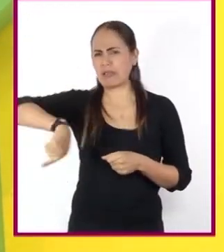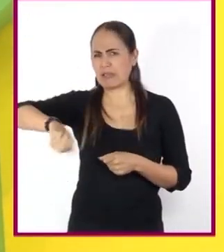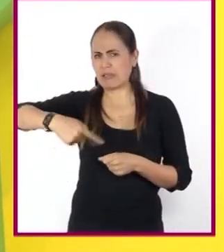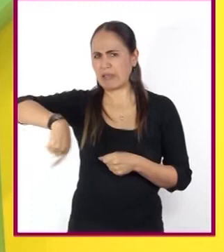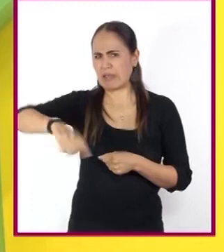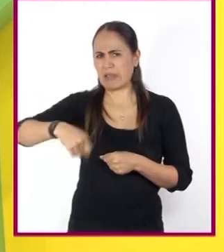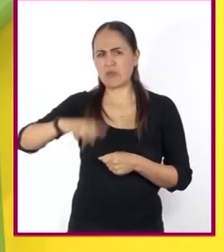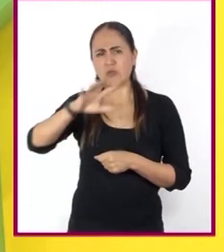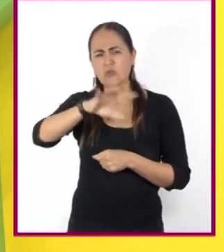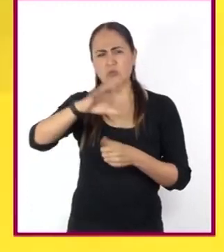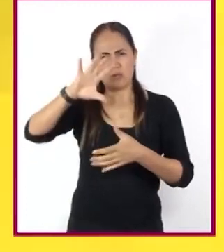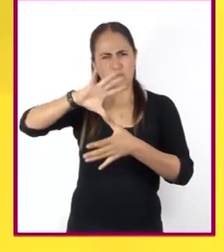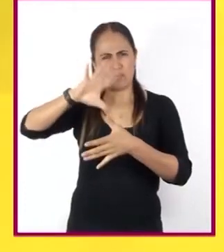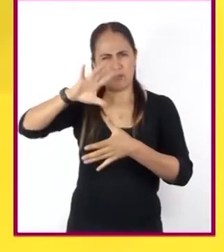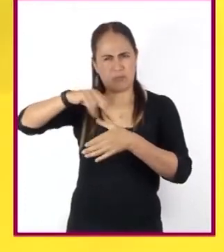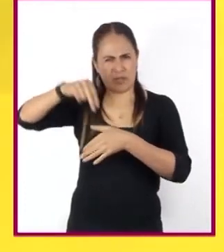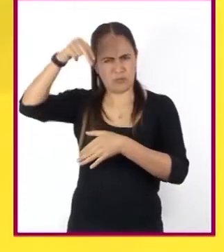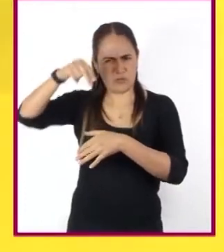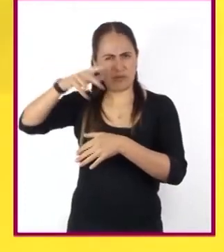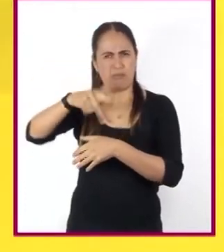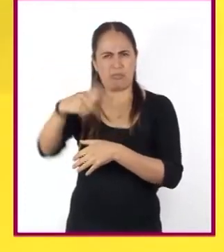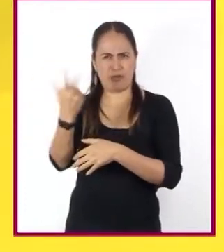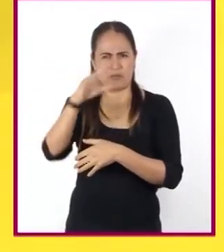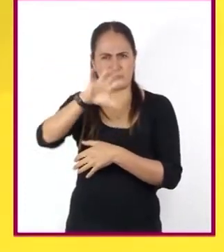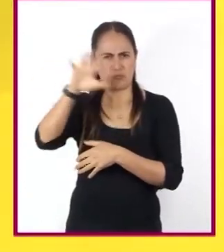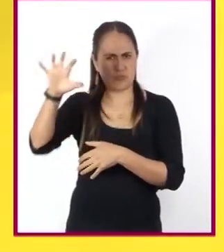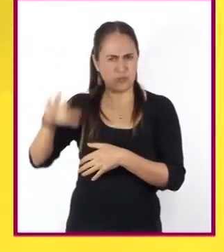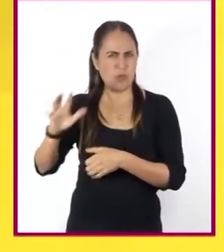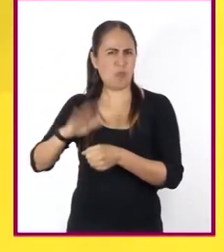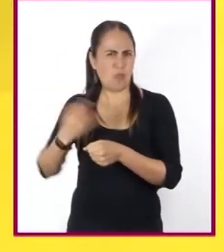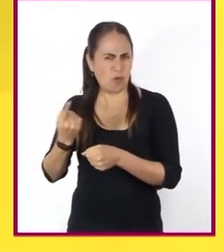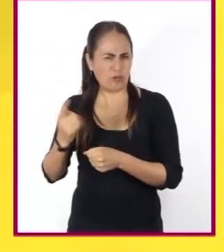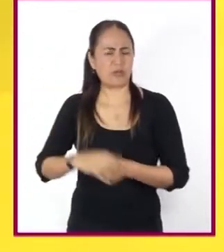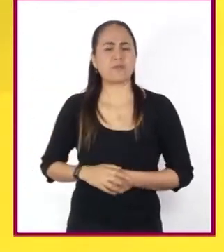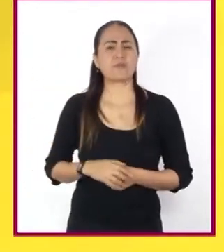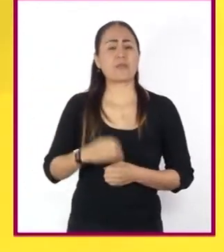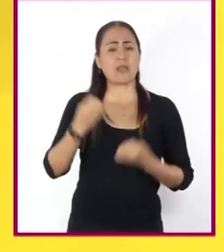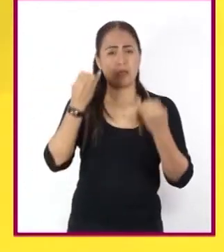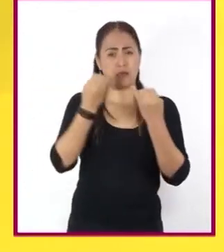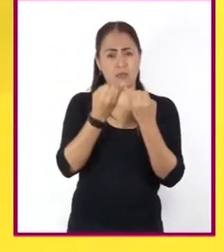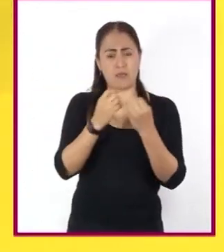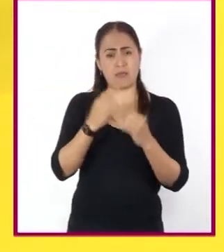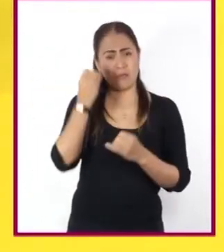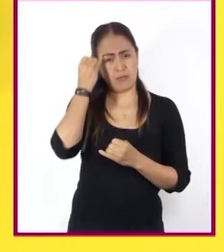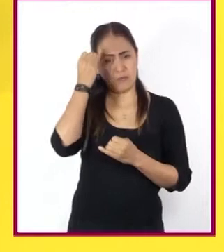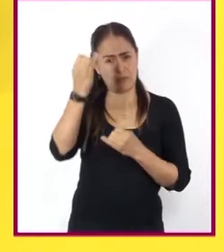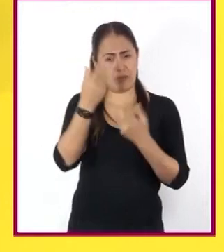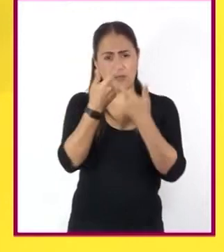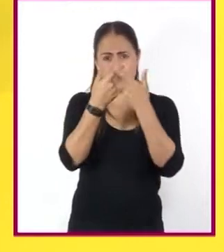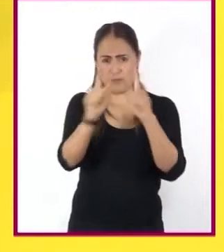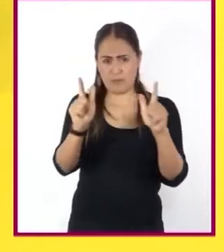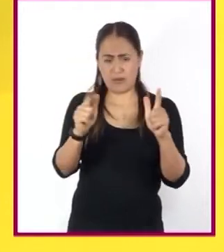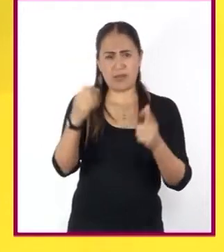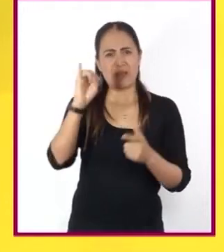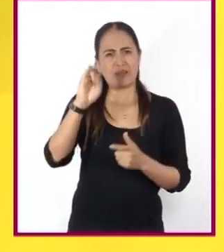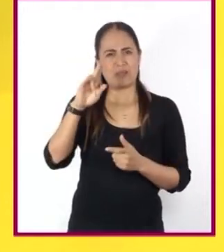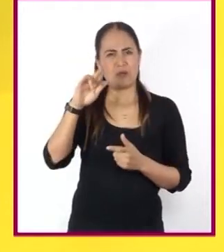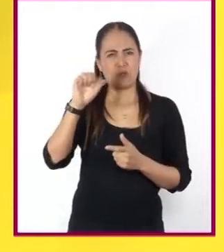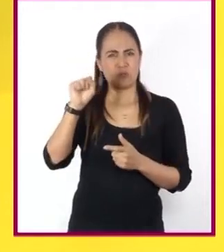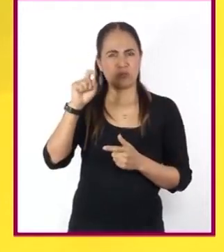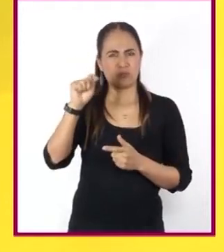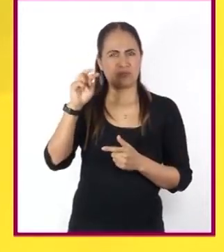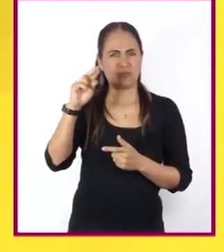independencia de las 13 colonias? ¿Cómo influyeron las ideas liberales e ilustradas en este proceso?